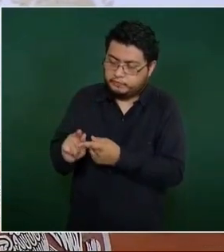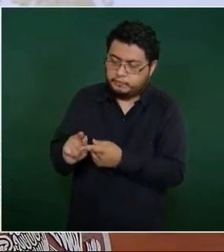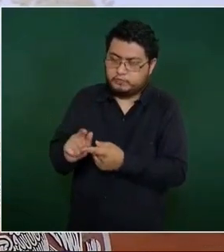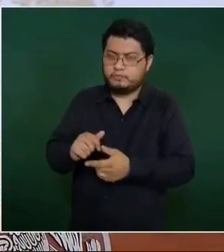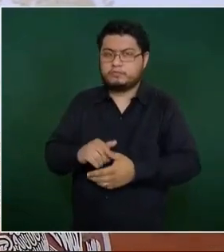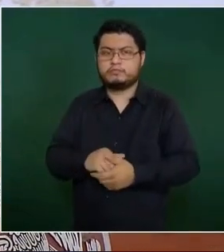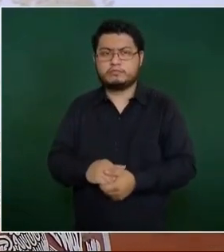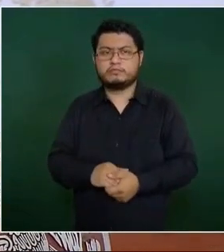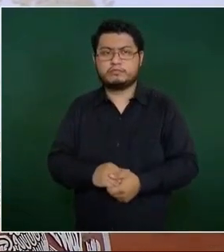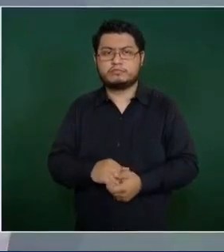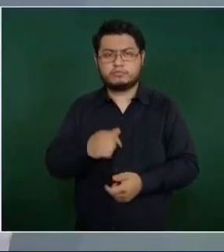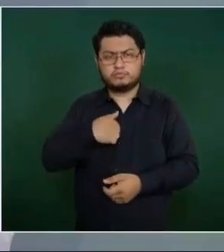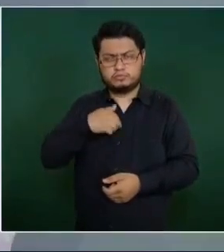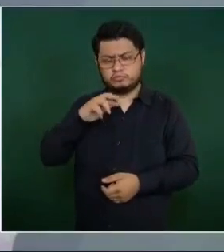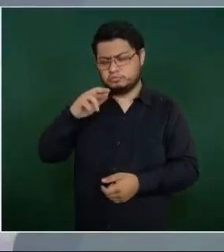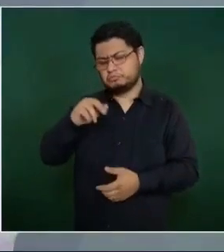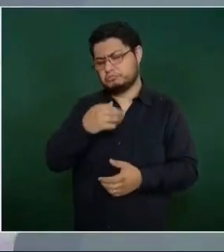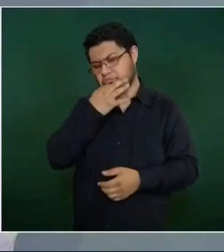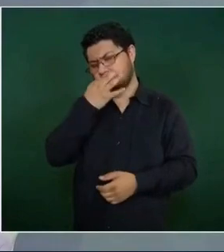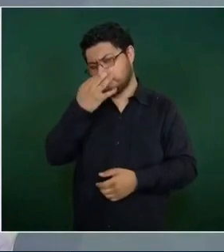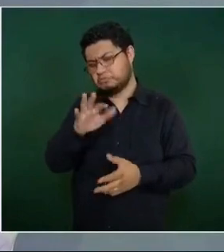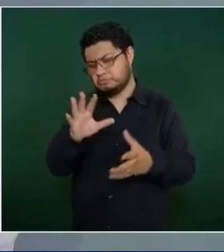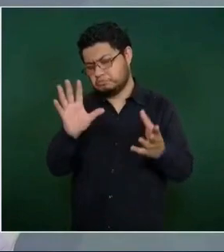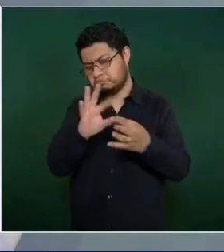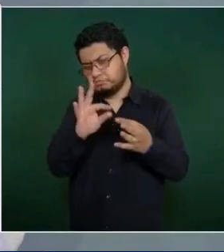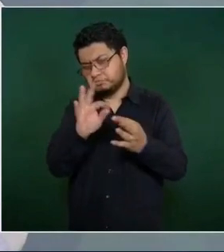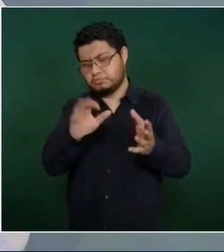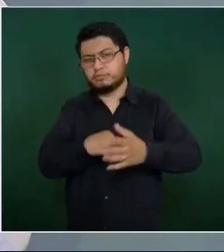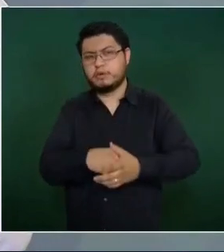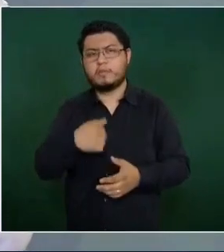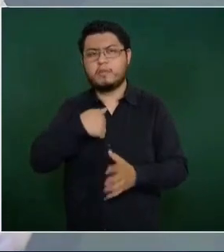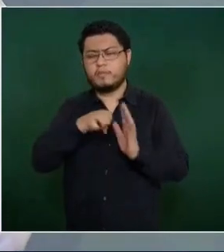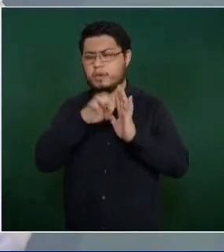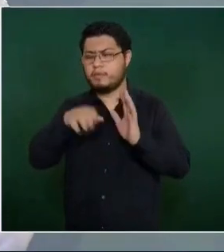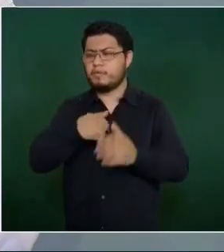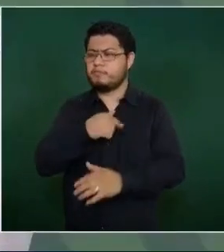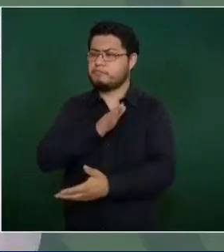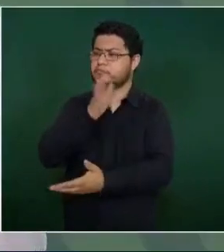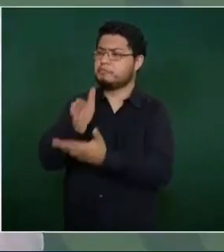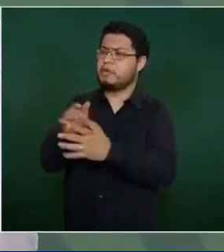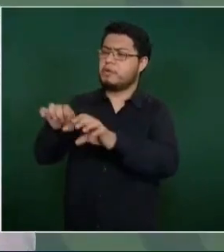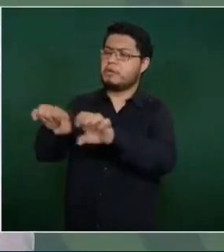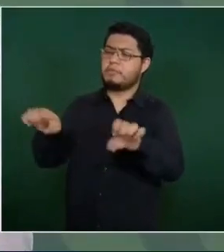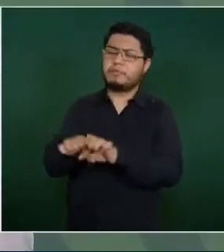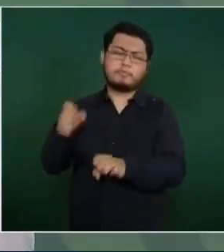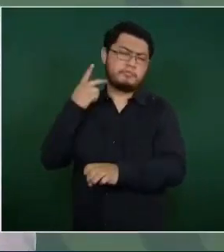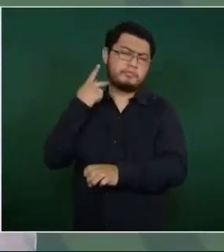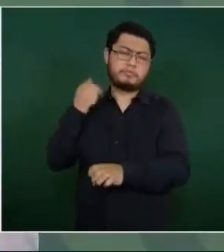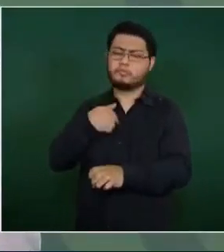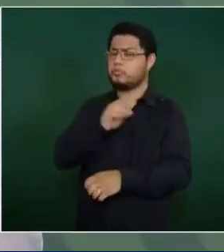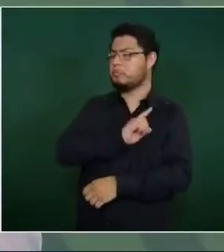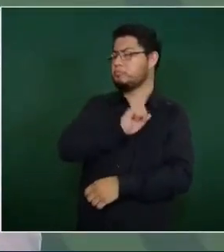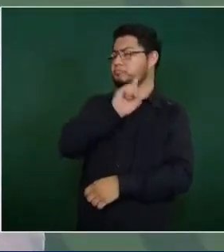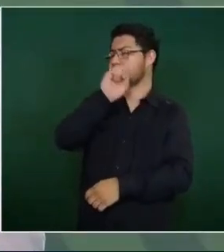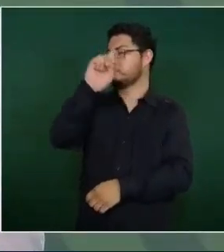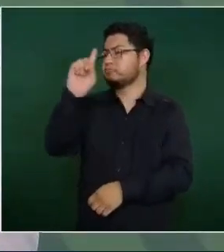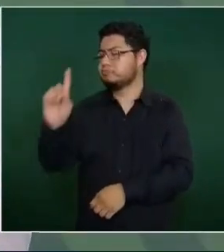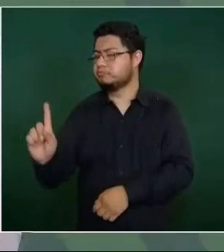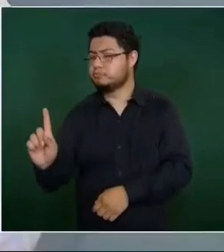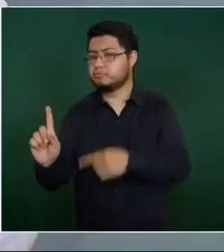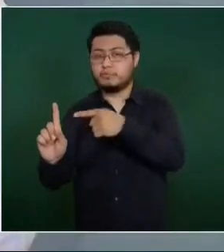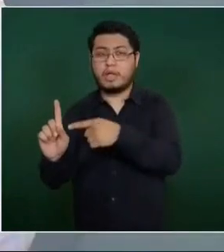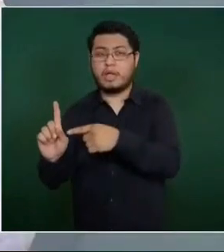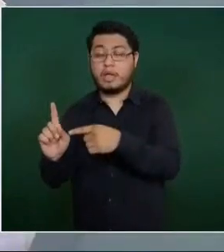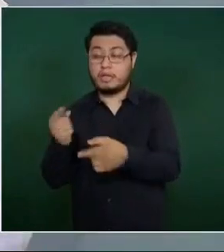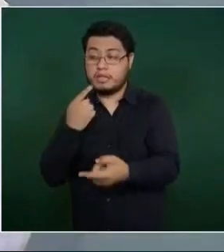Les comento que estaba yo llegando a dirigir un partido y estaba la negociación sobre una